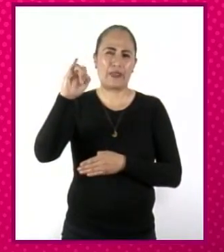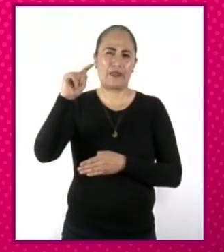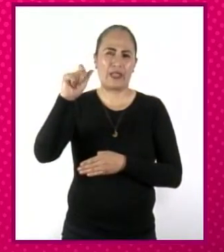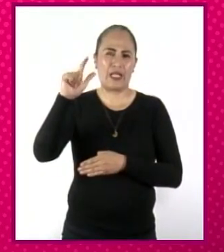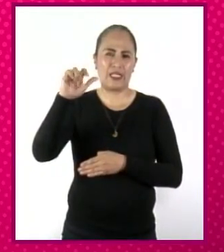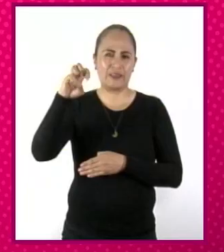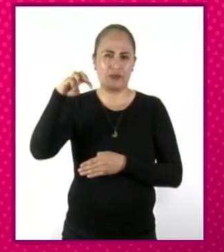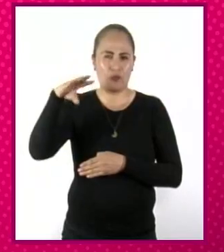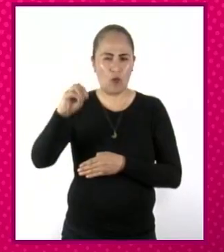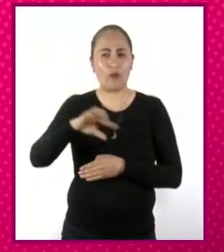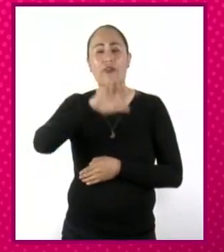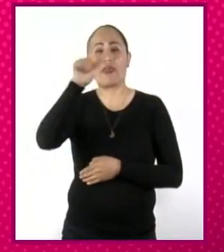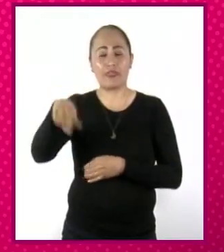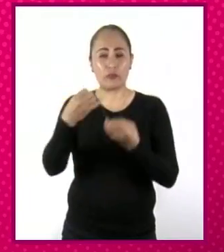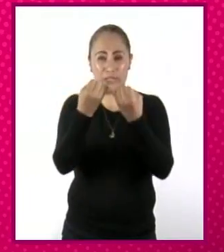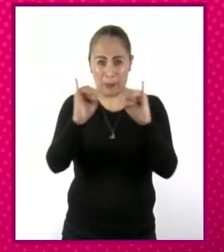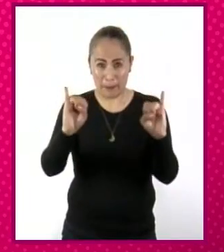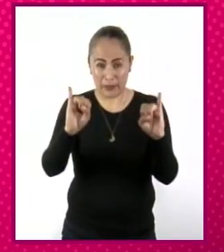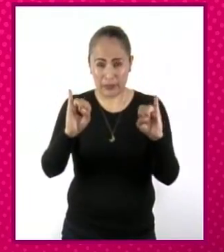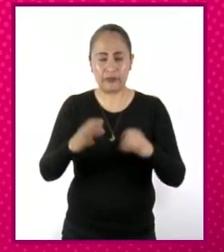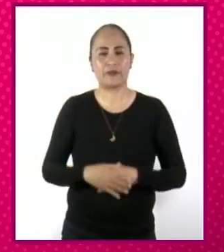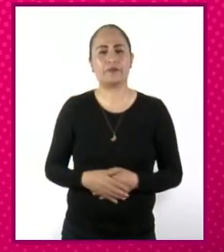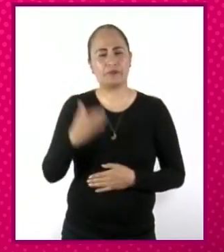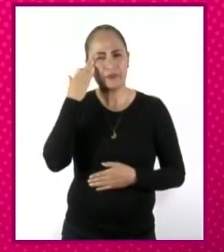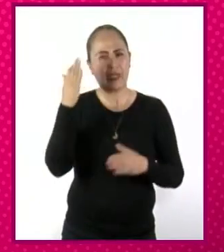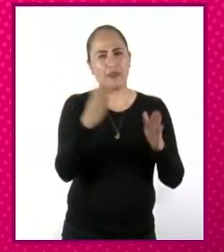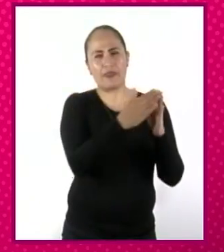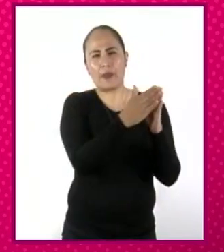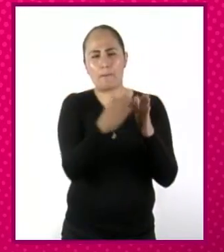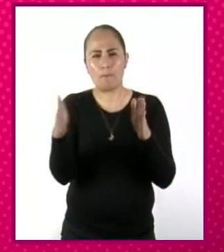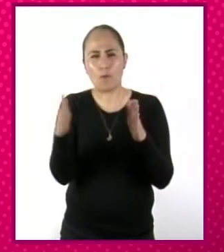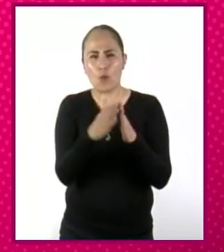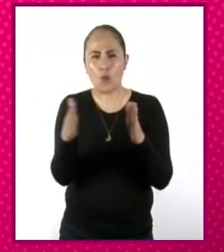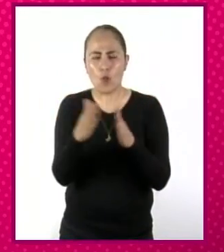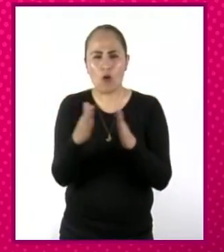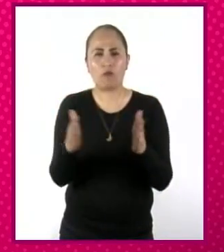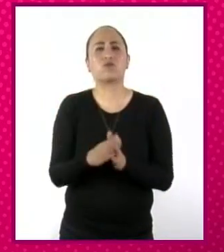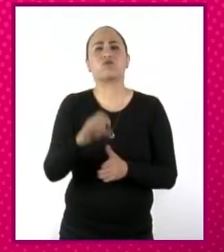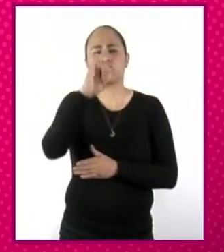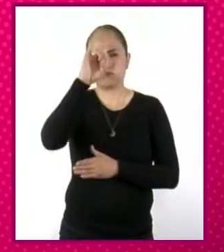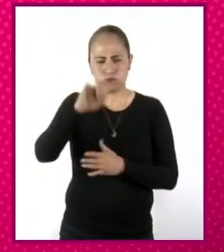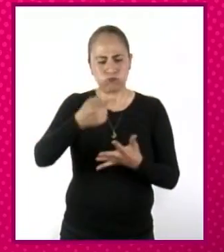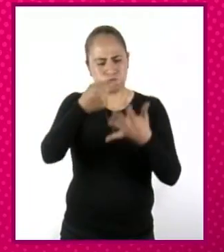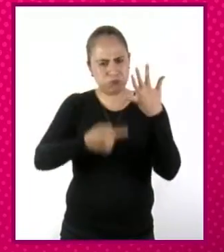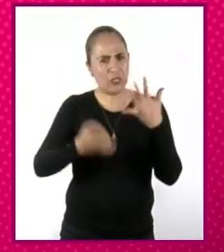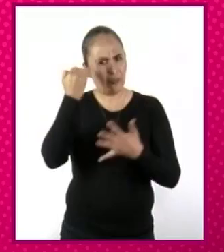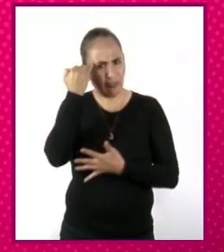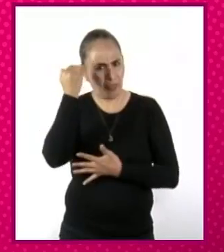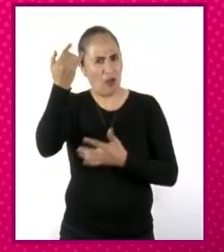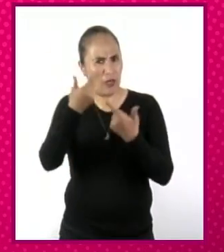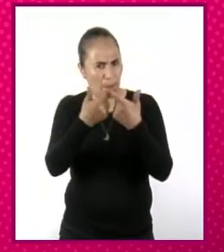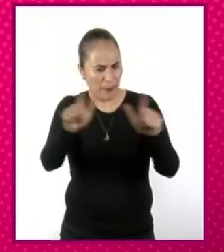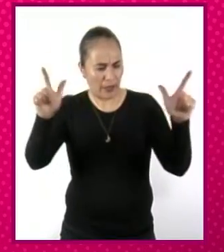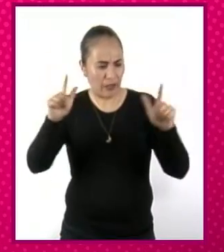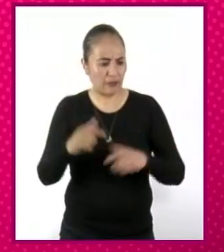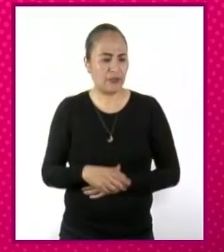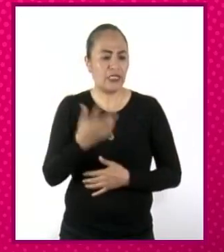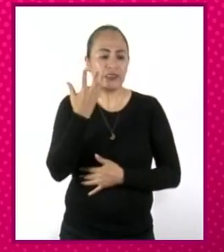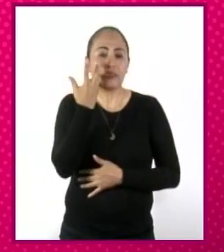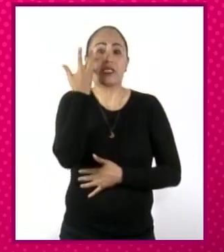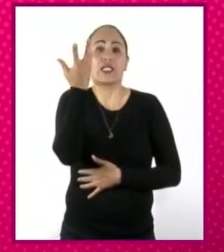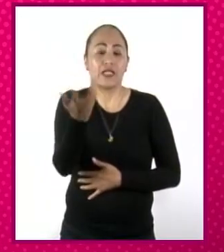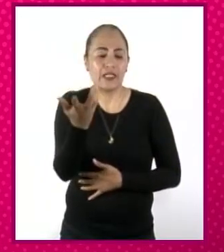Unidos, como lo comenté hace un momento, va a entrar en una etapa en que suscribe la doctrina liberal. El liberalismo tiene dos facetas.